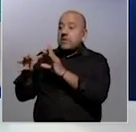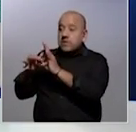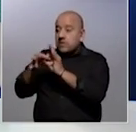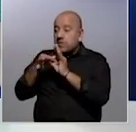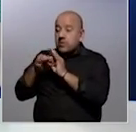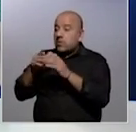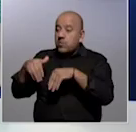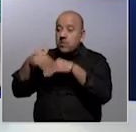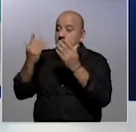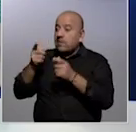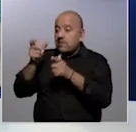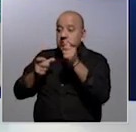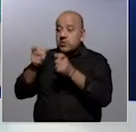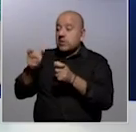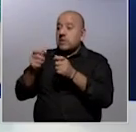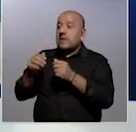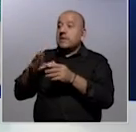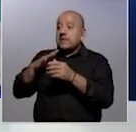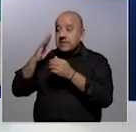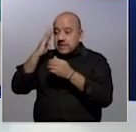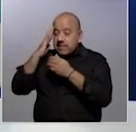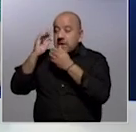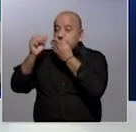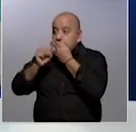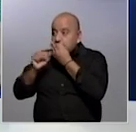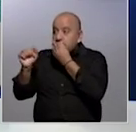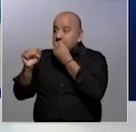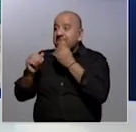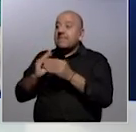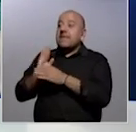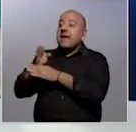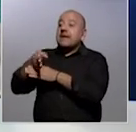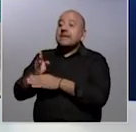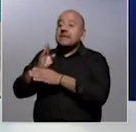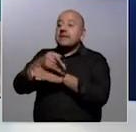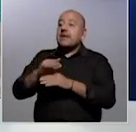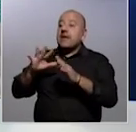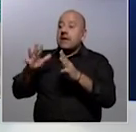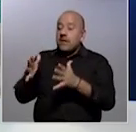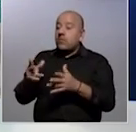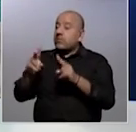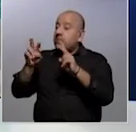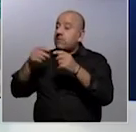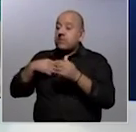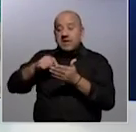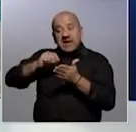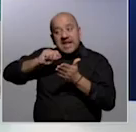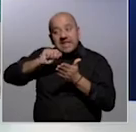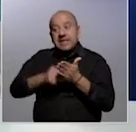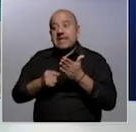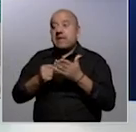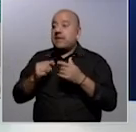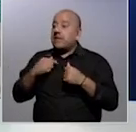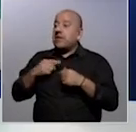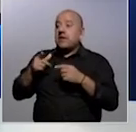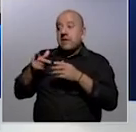lugar donde habitan en este país sepan que pueden acceder a una garantía que trata de